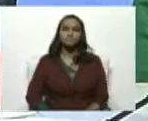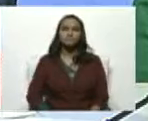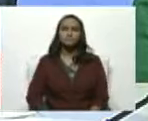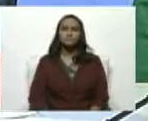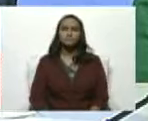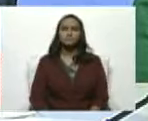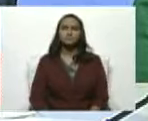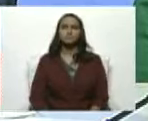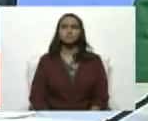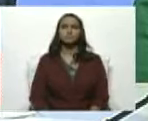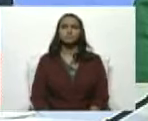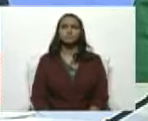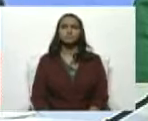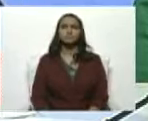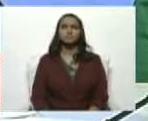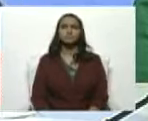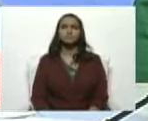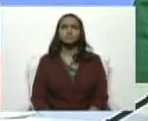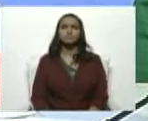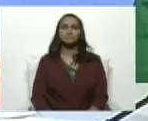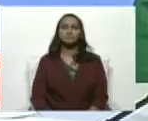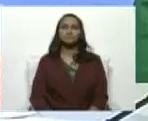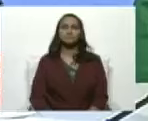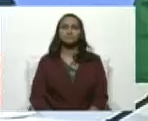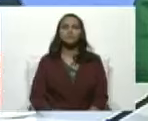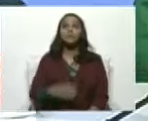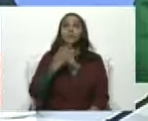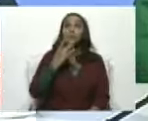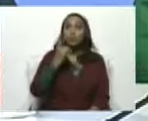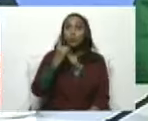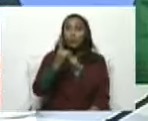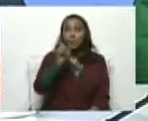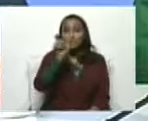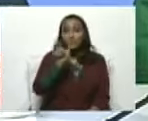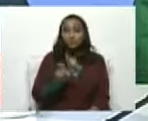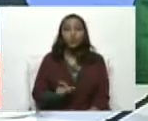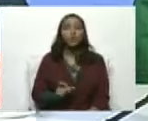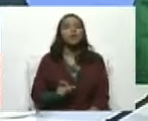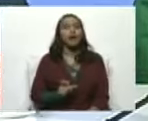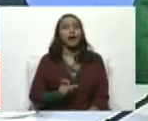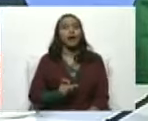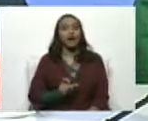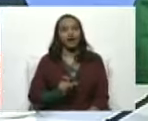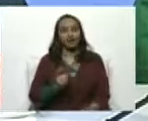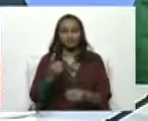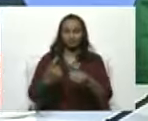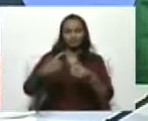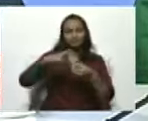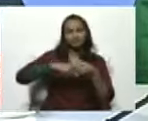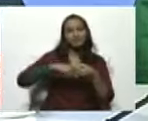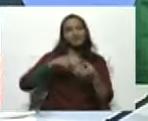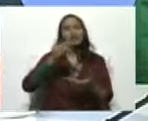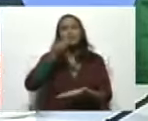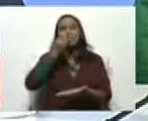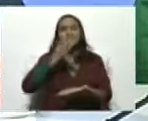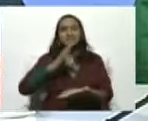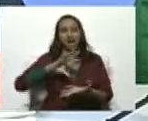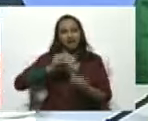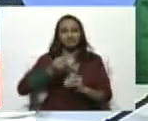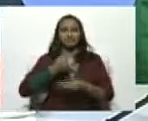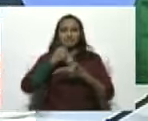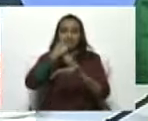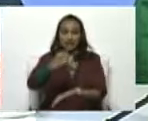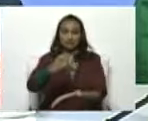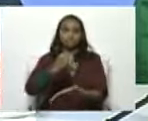Una persona que sea de los CLAC, Estamos, lo metió de